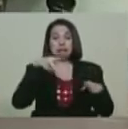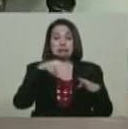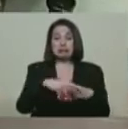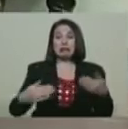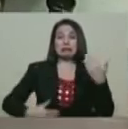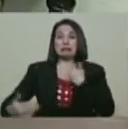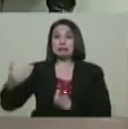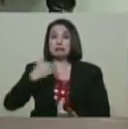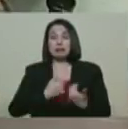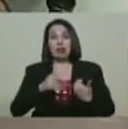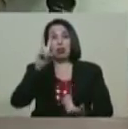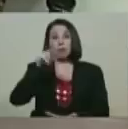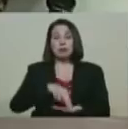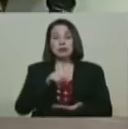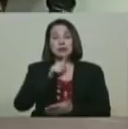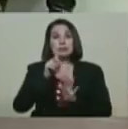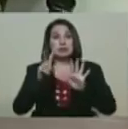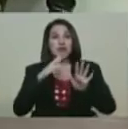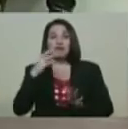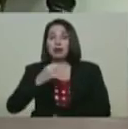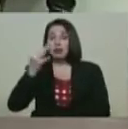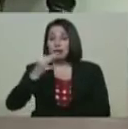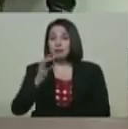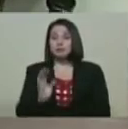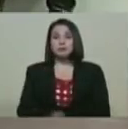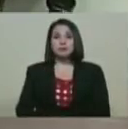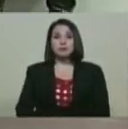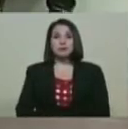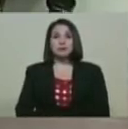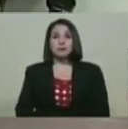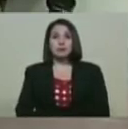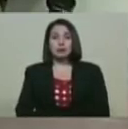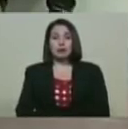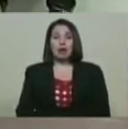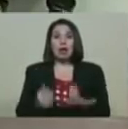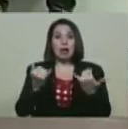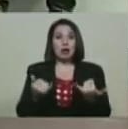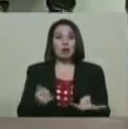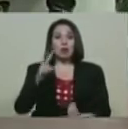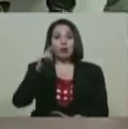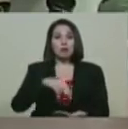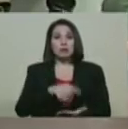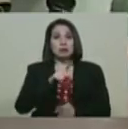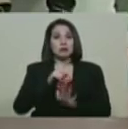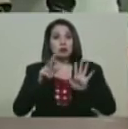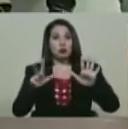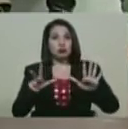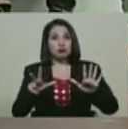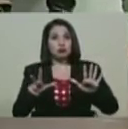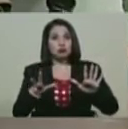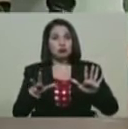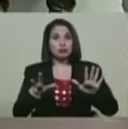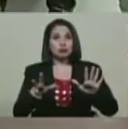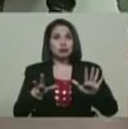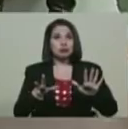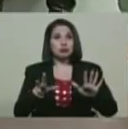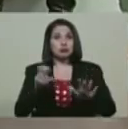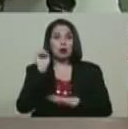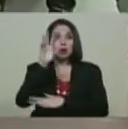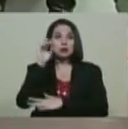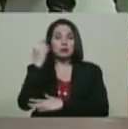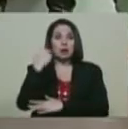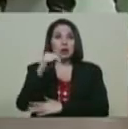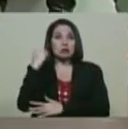en el año 2017. Esa es la verdad. Y llegó el 2018. una Asamblea